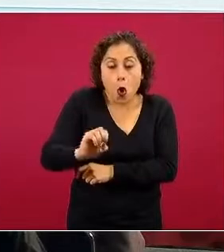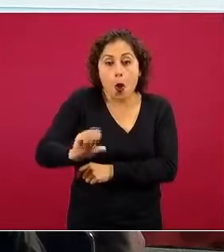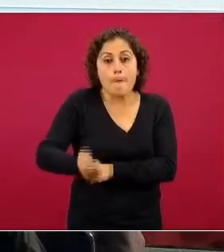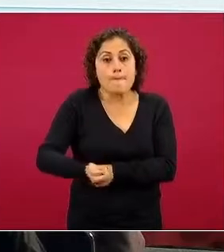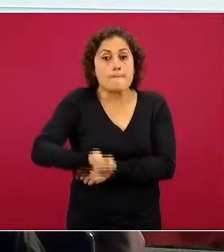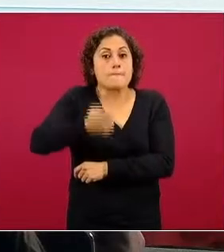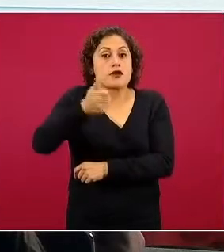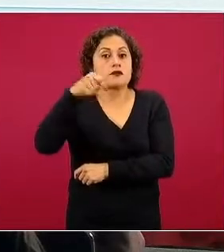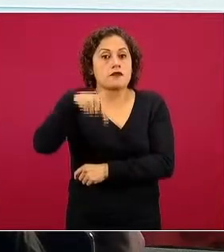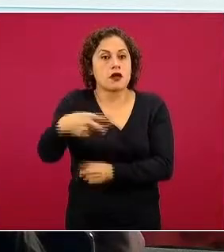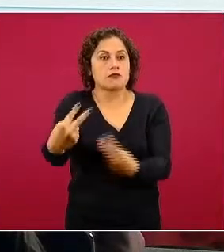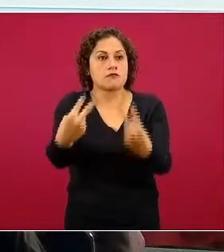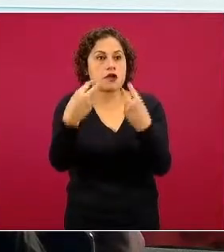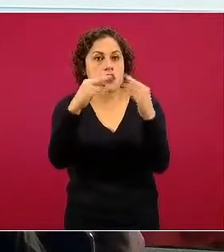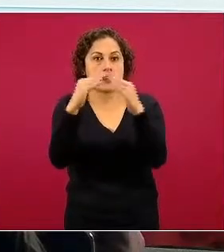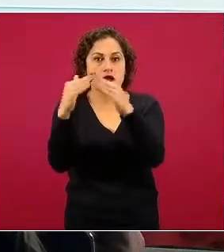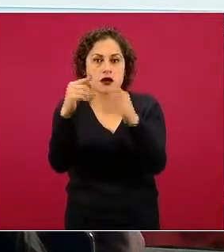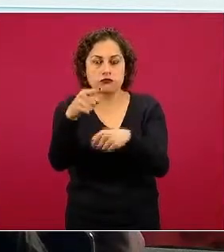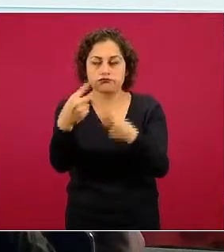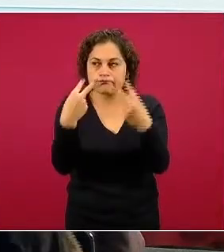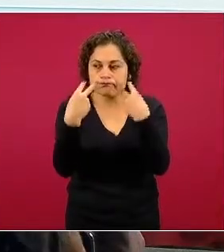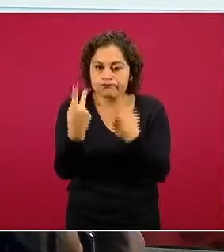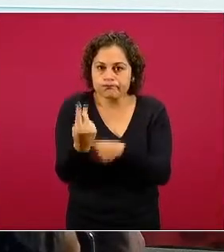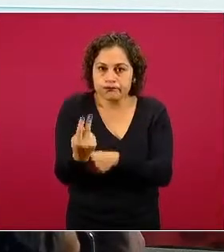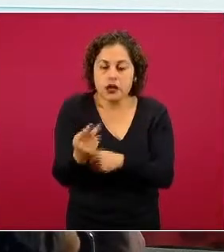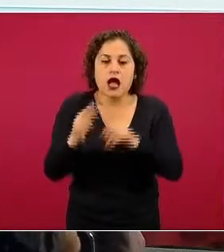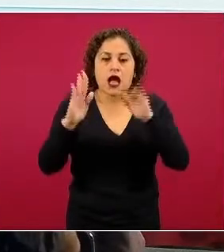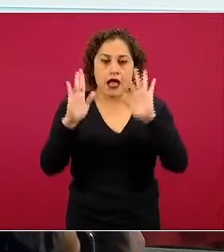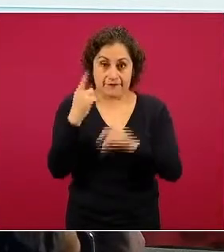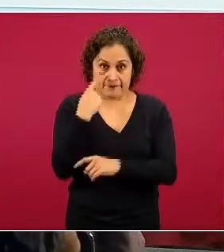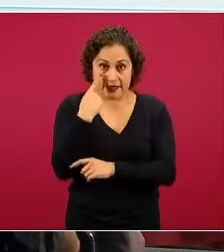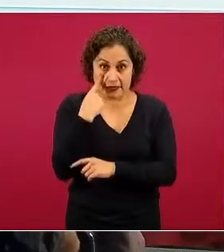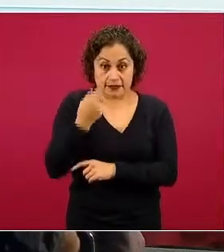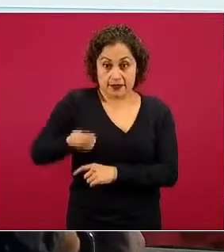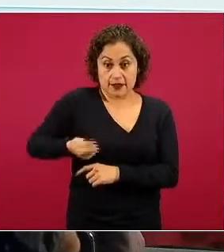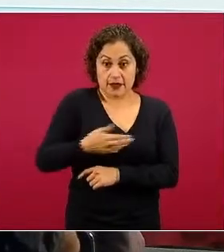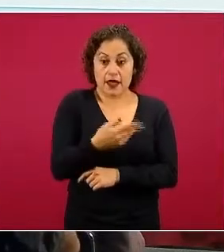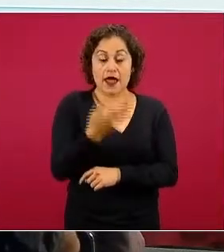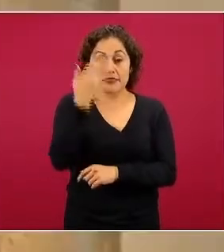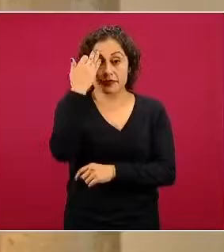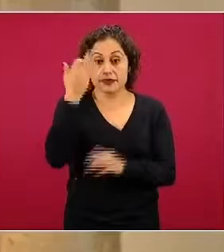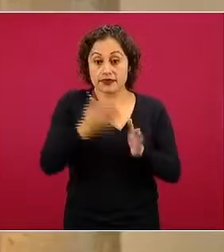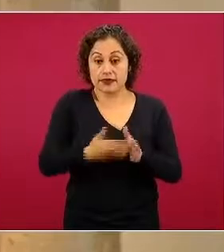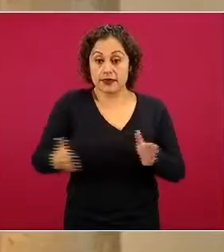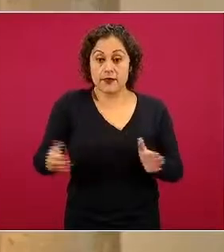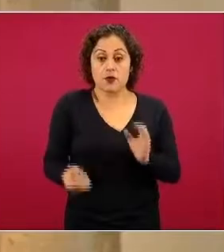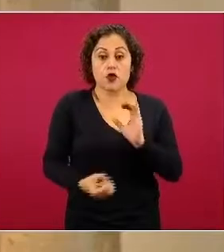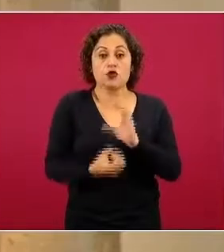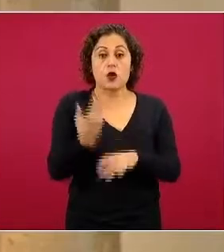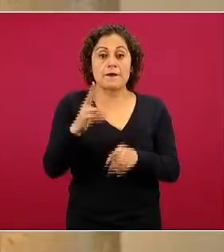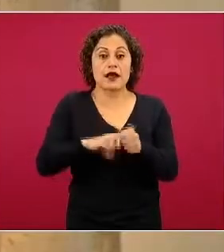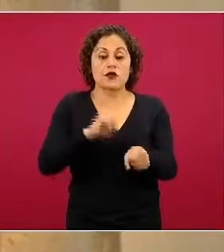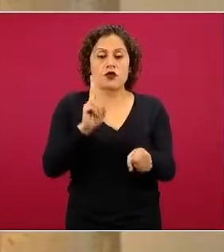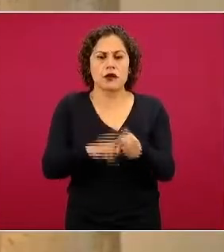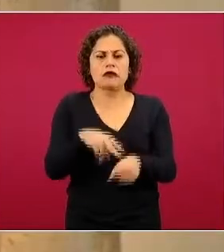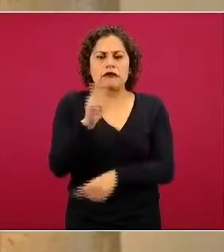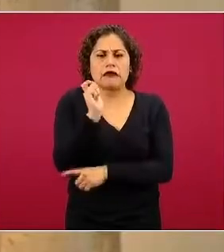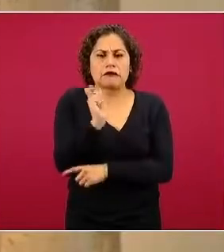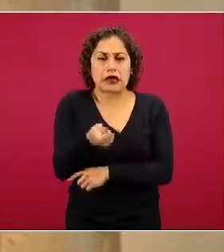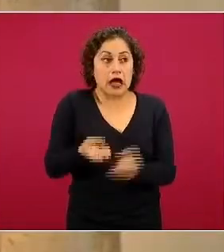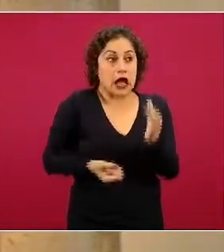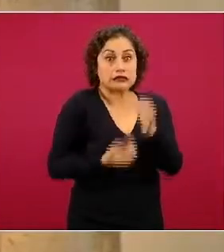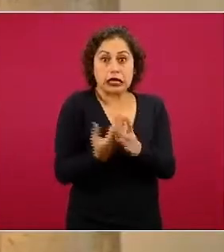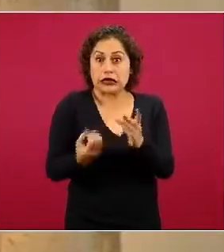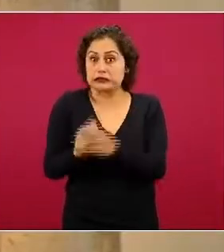desde su casa. La nueva normalidad no significa vamos todos a la calle, significa